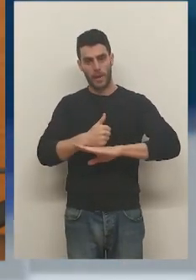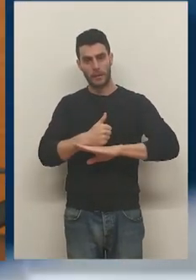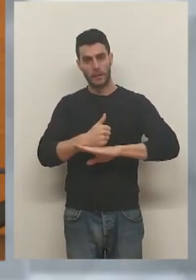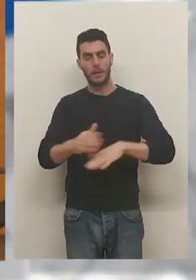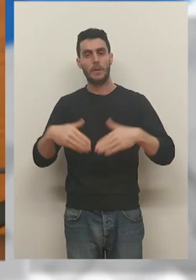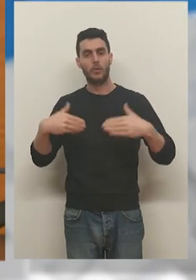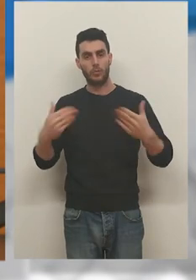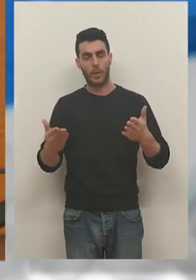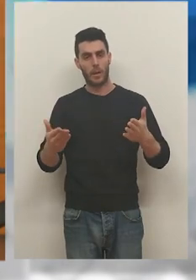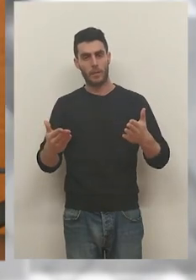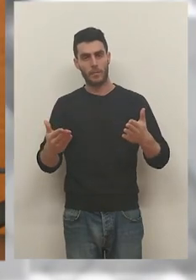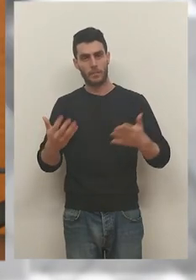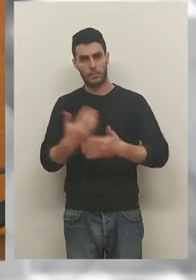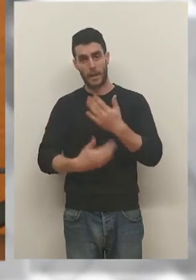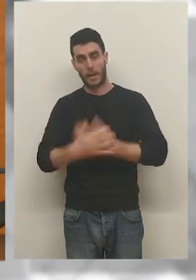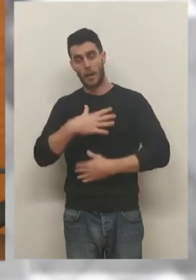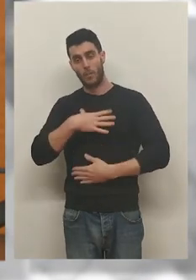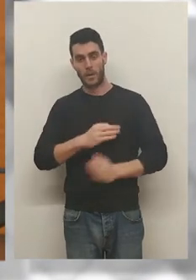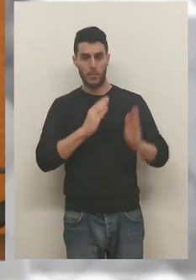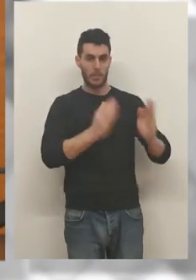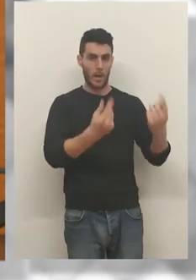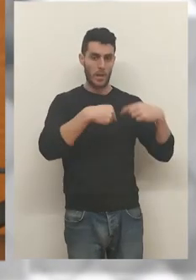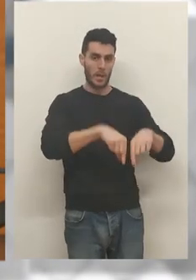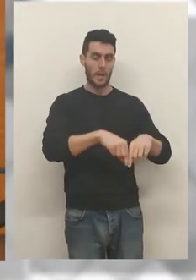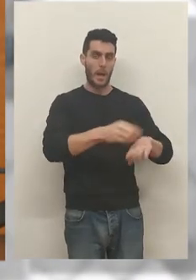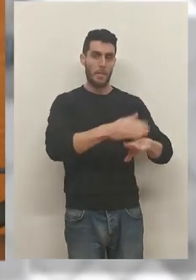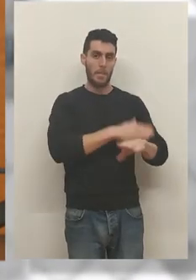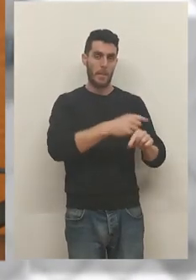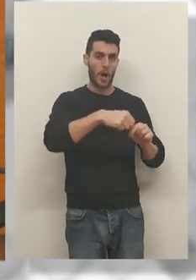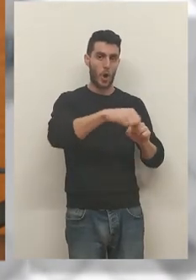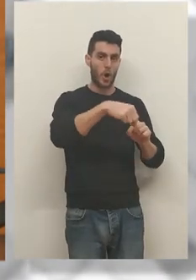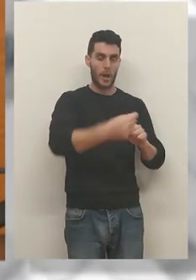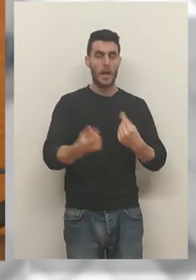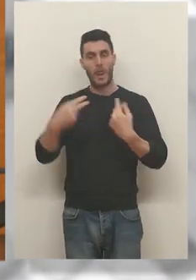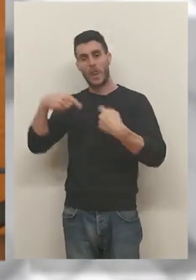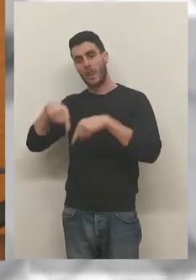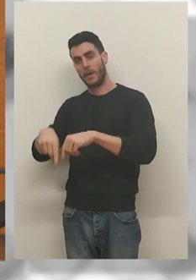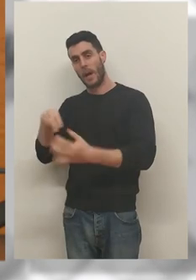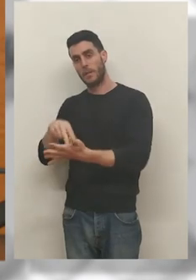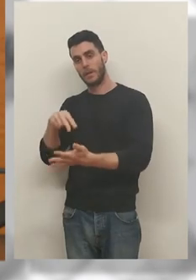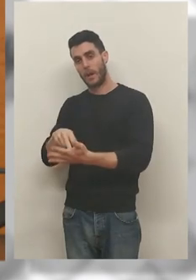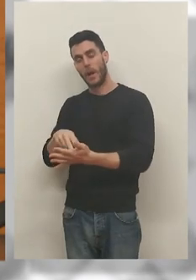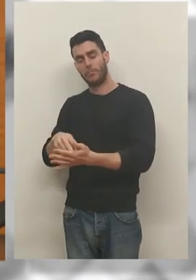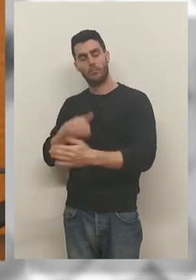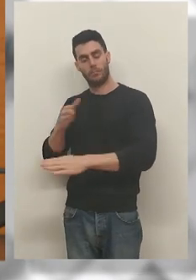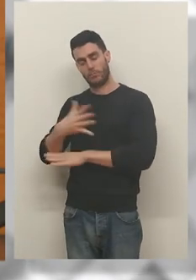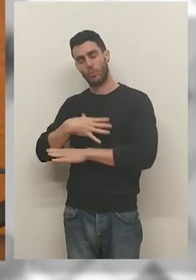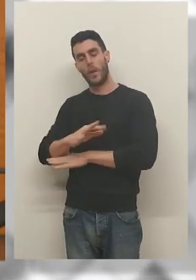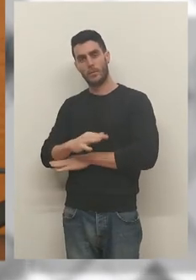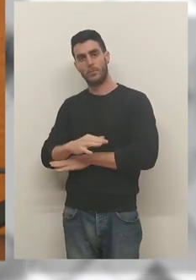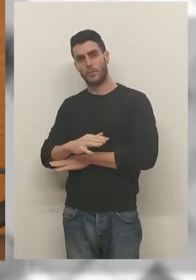Ciudadana de tal manera que se pueda conjugar la parte de la cita previa online con la cita presencial que se puede adquirir